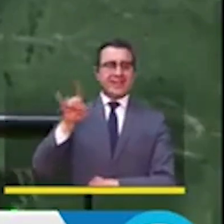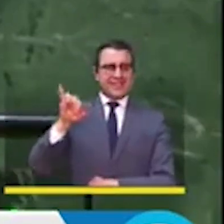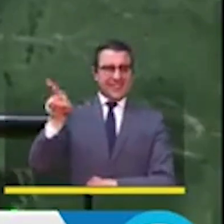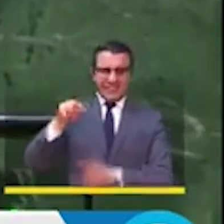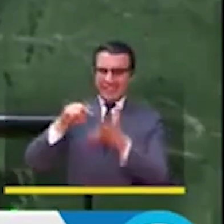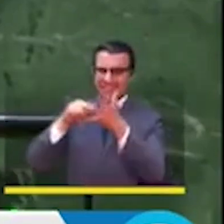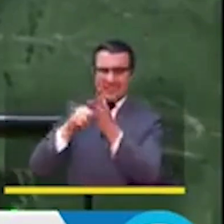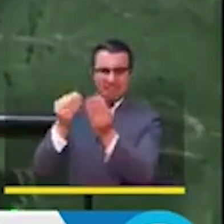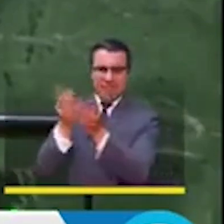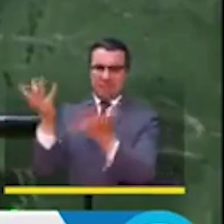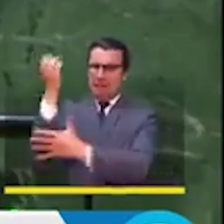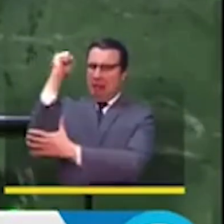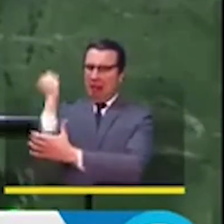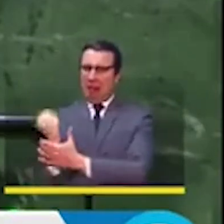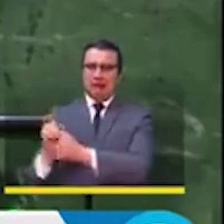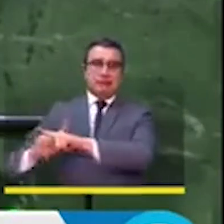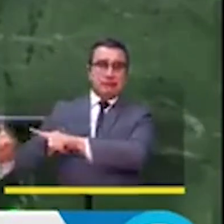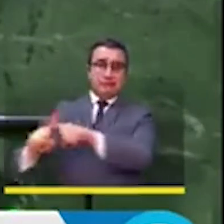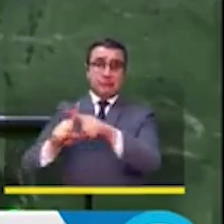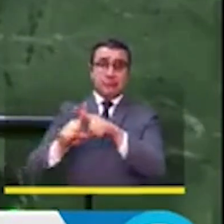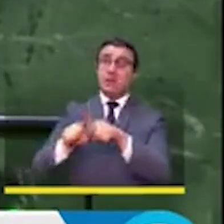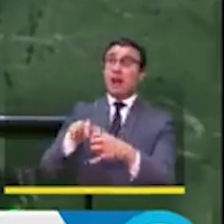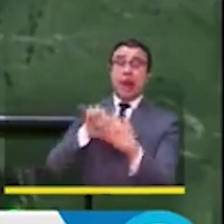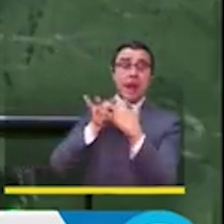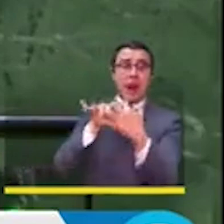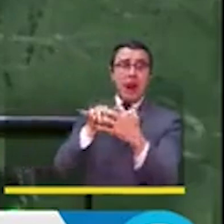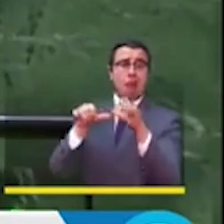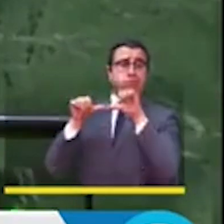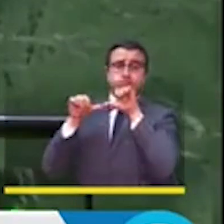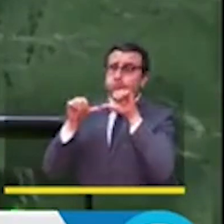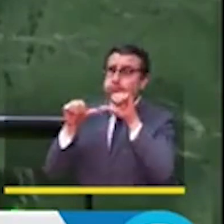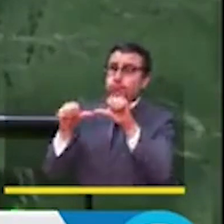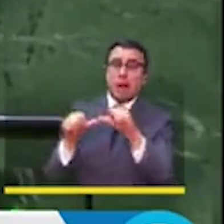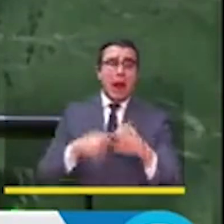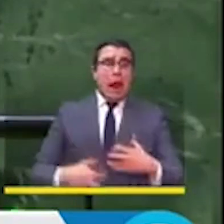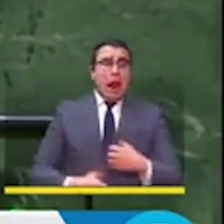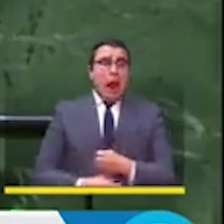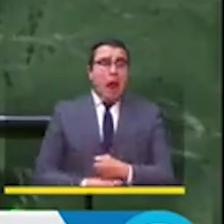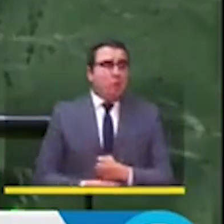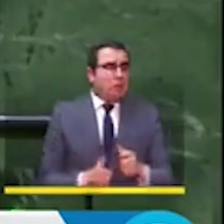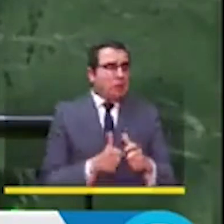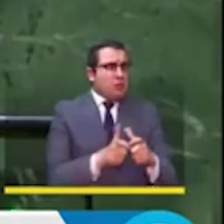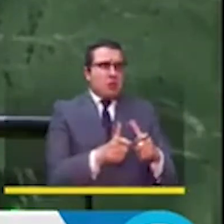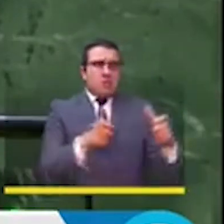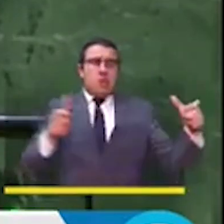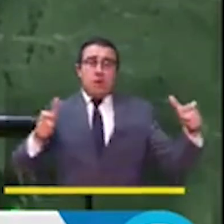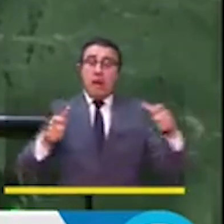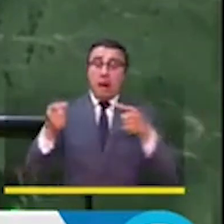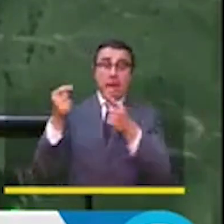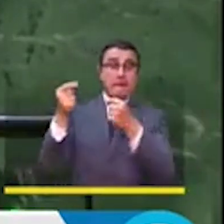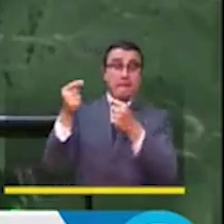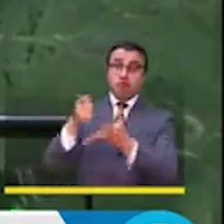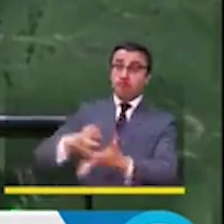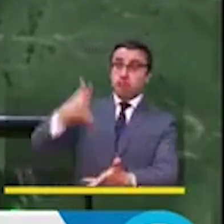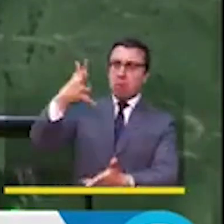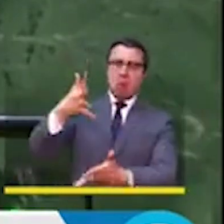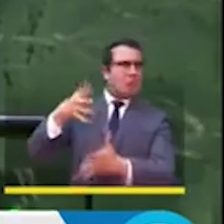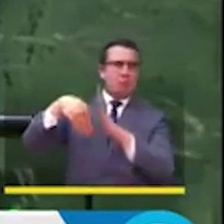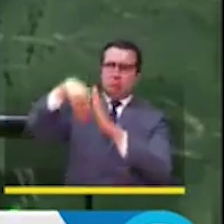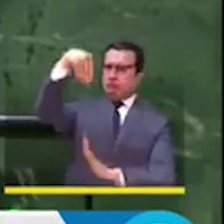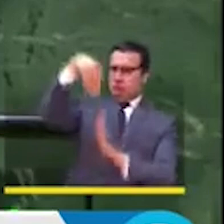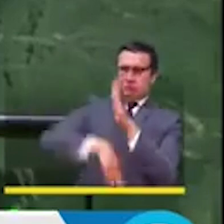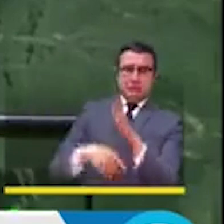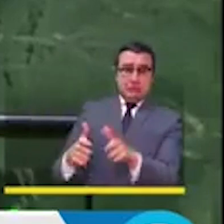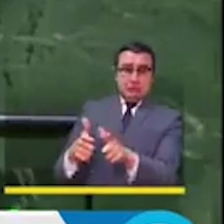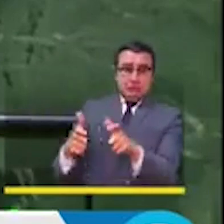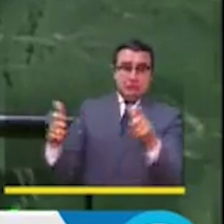sigue, el hambre continúa, la recesión aumenta y la crisis climática ha mostrado